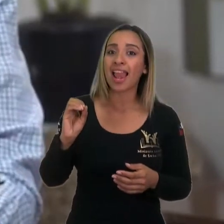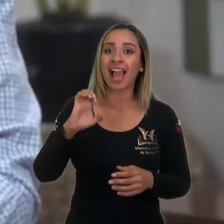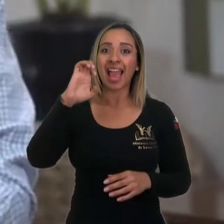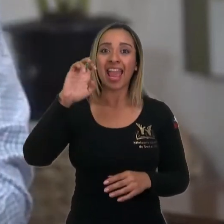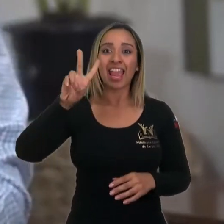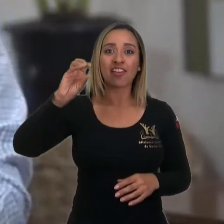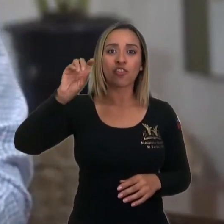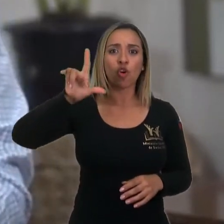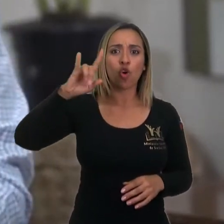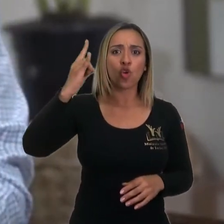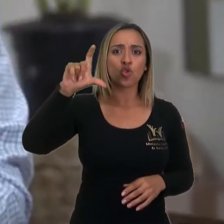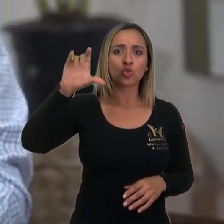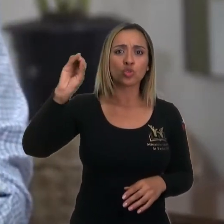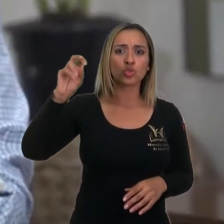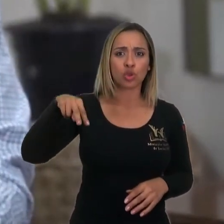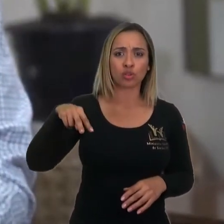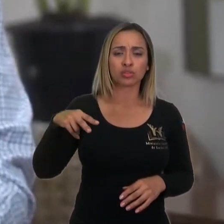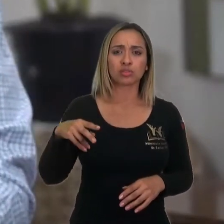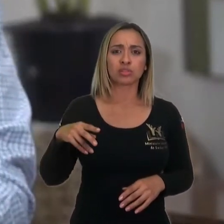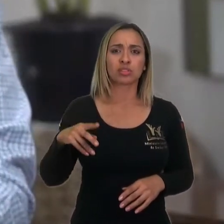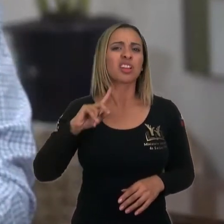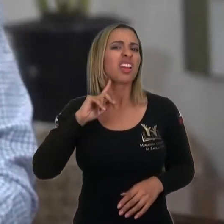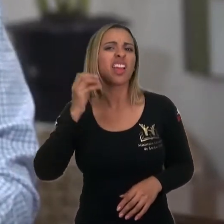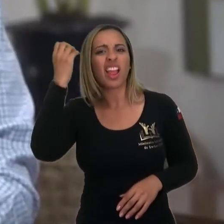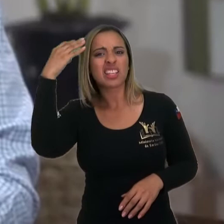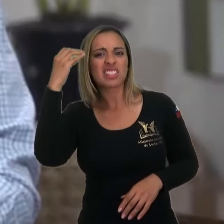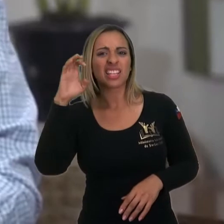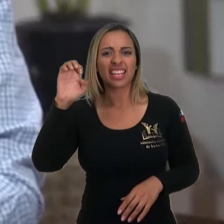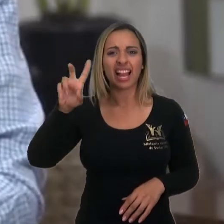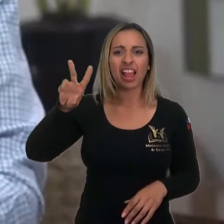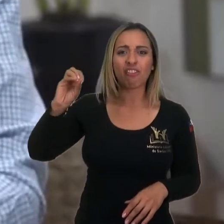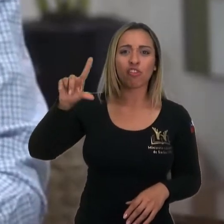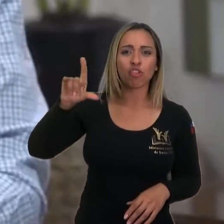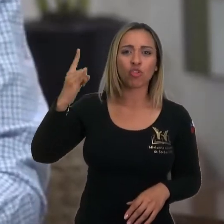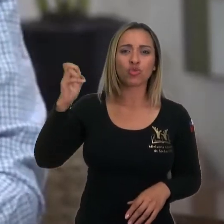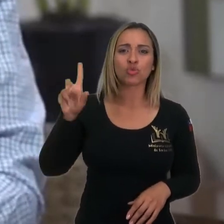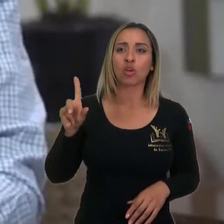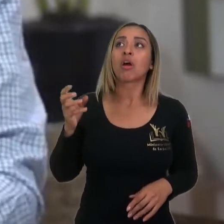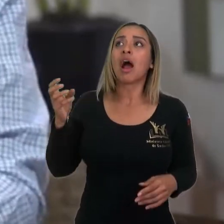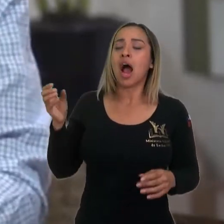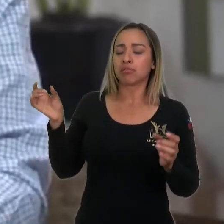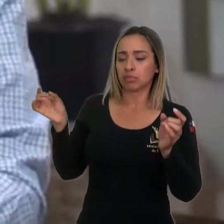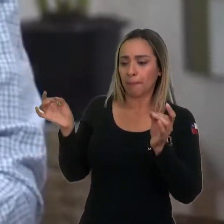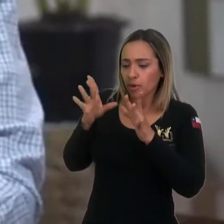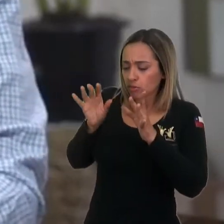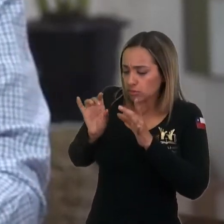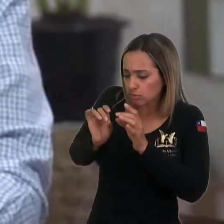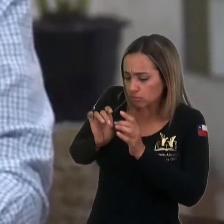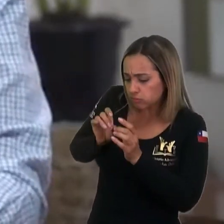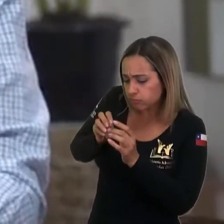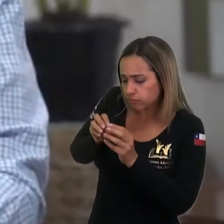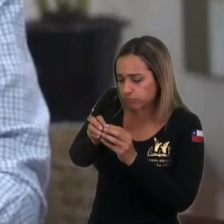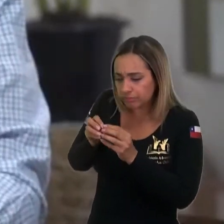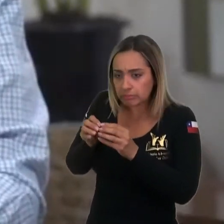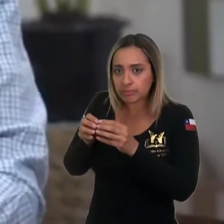eres fruto de la evolución, ¿qué te enseña la evolución? Que un día hubo una explosión cósmica, partículas fueron